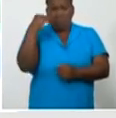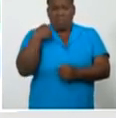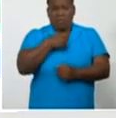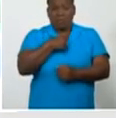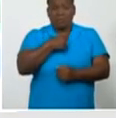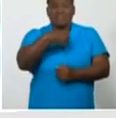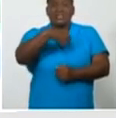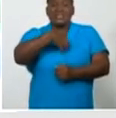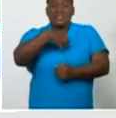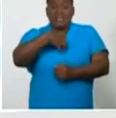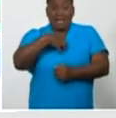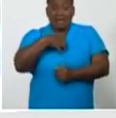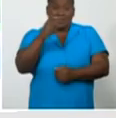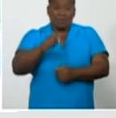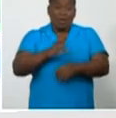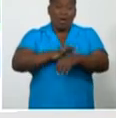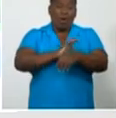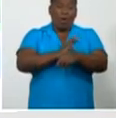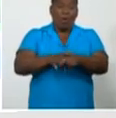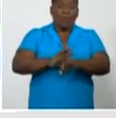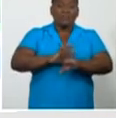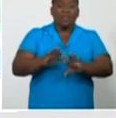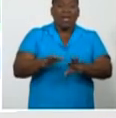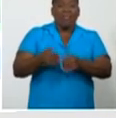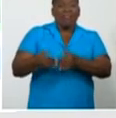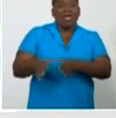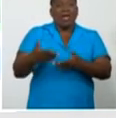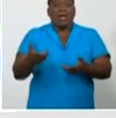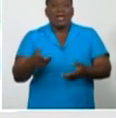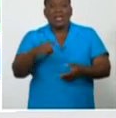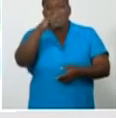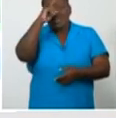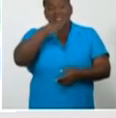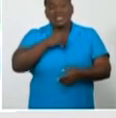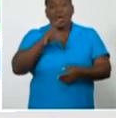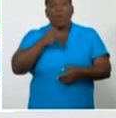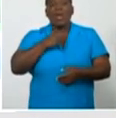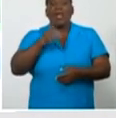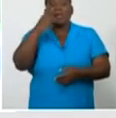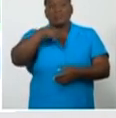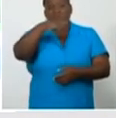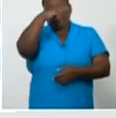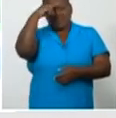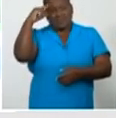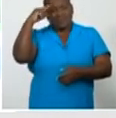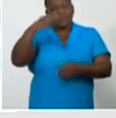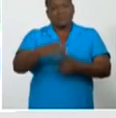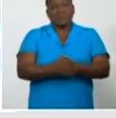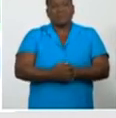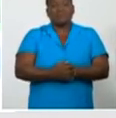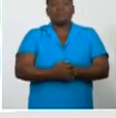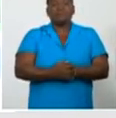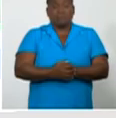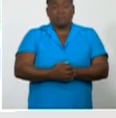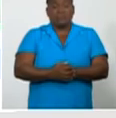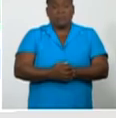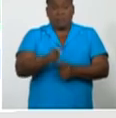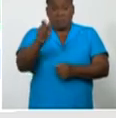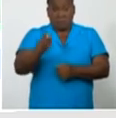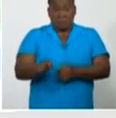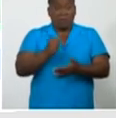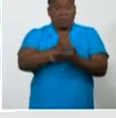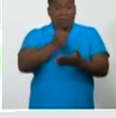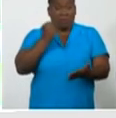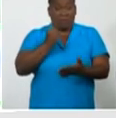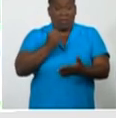indiscutiblemente les puede afectar la calidad de vida. Un número elevado de pacientes confirmados en